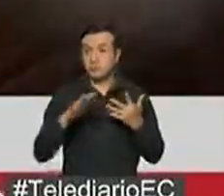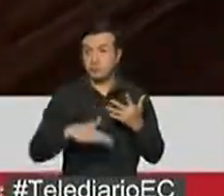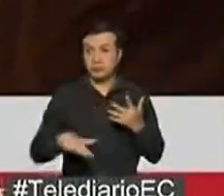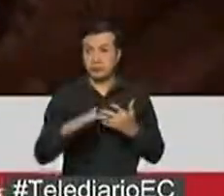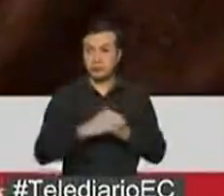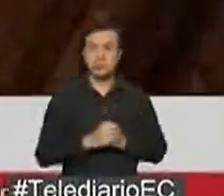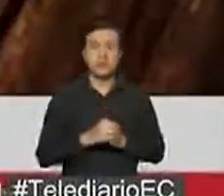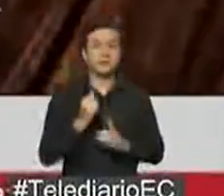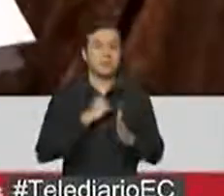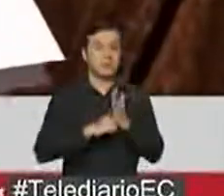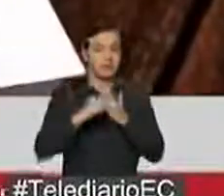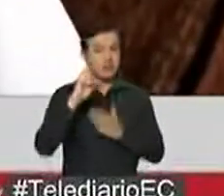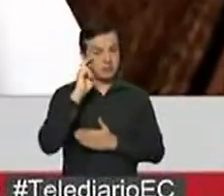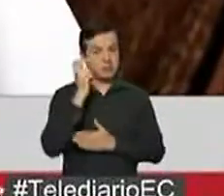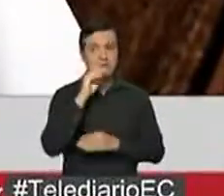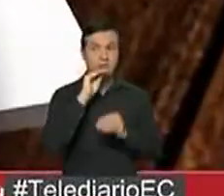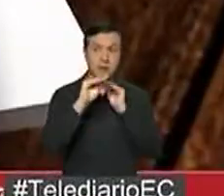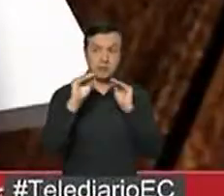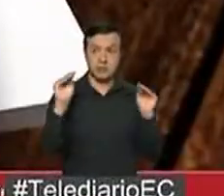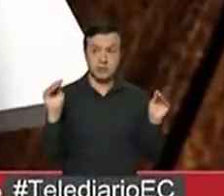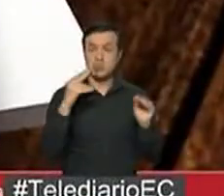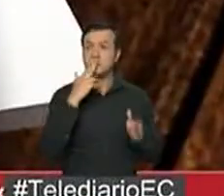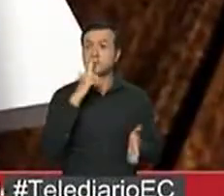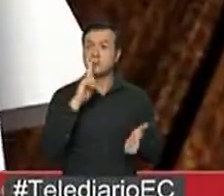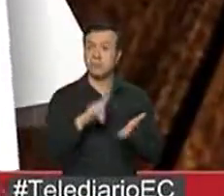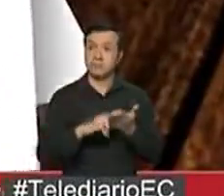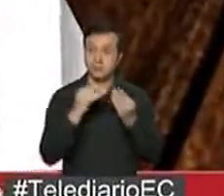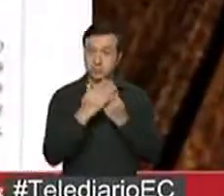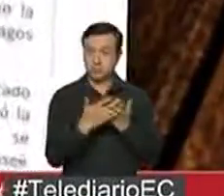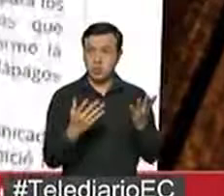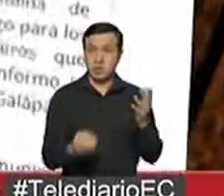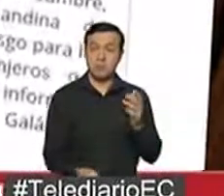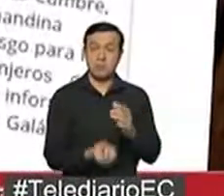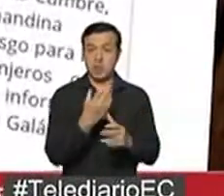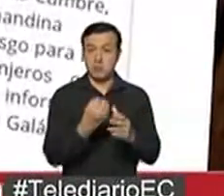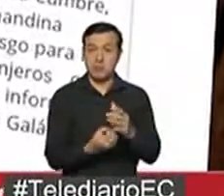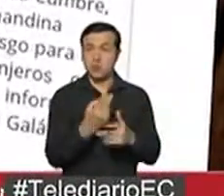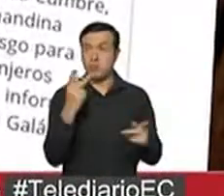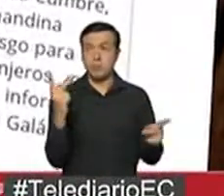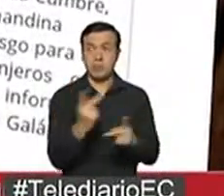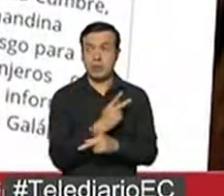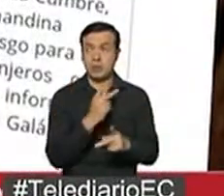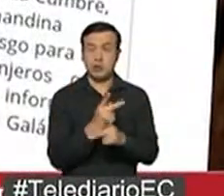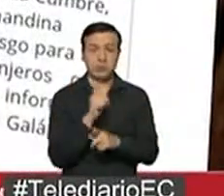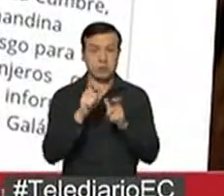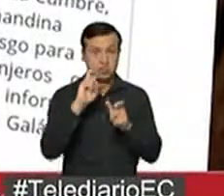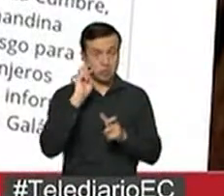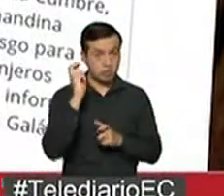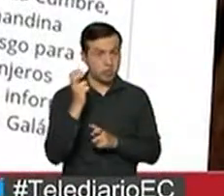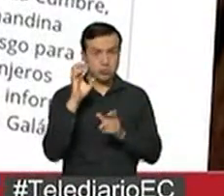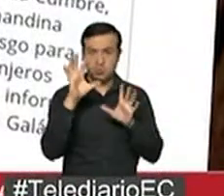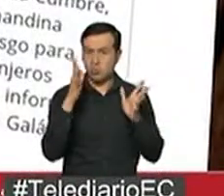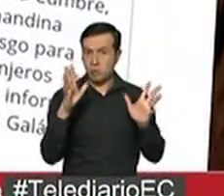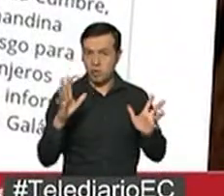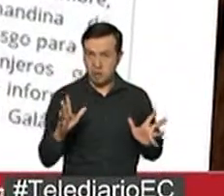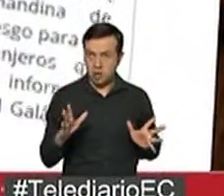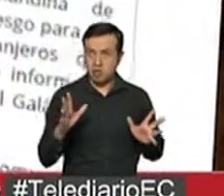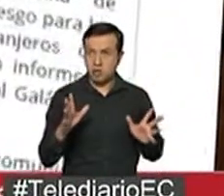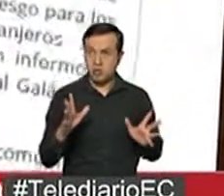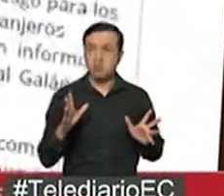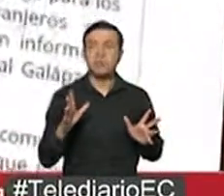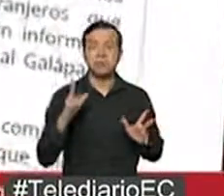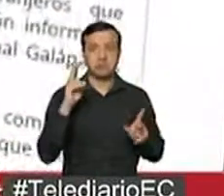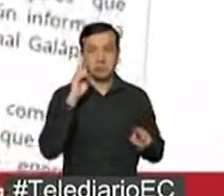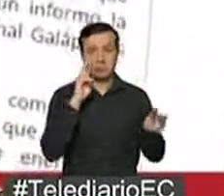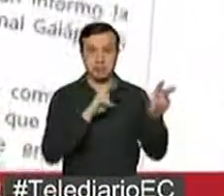el ministerio de turismo informó a través de un comunicado que el evento natural no representa riesgo para los turistas que visiten el archipiélago y es